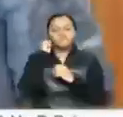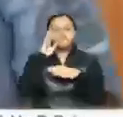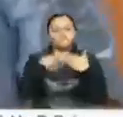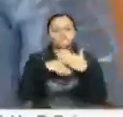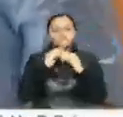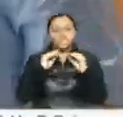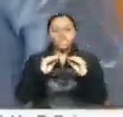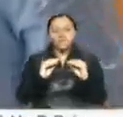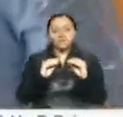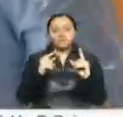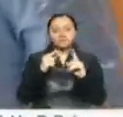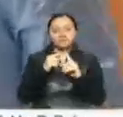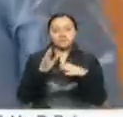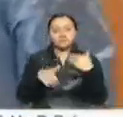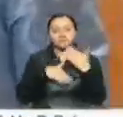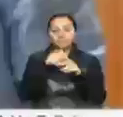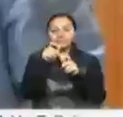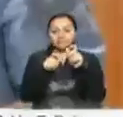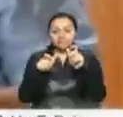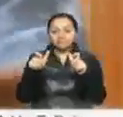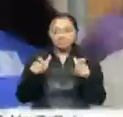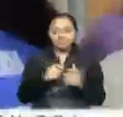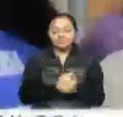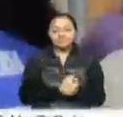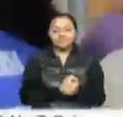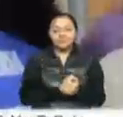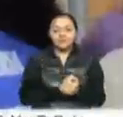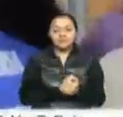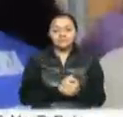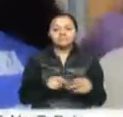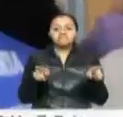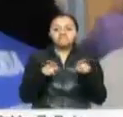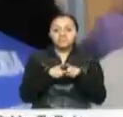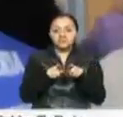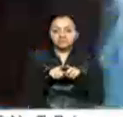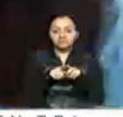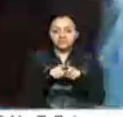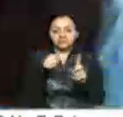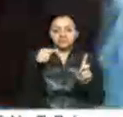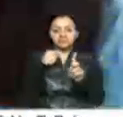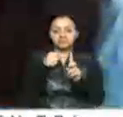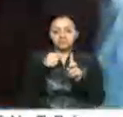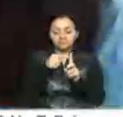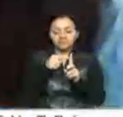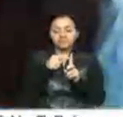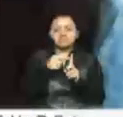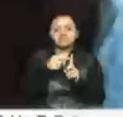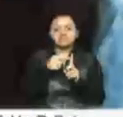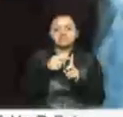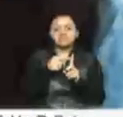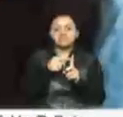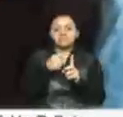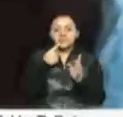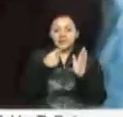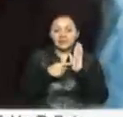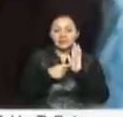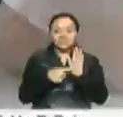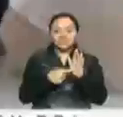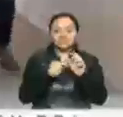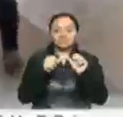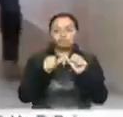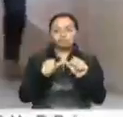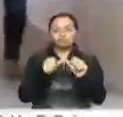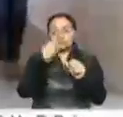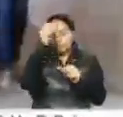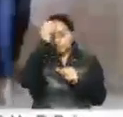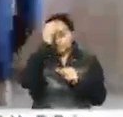educación, sea para todos los niños y todas las niñas. Asimismo, el titular de esta cartera de Estado indicó que durante la permanencia en las